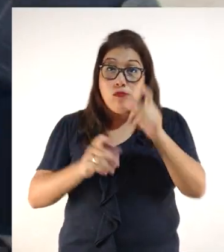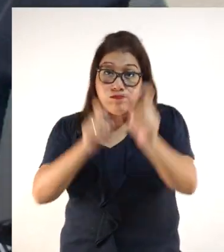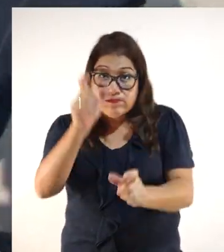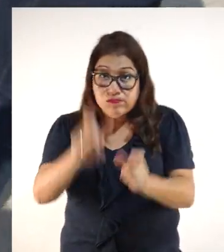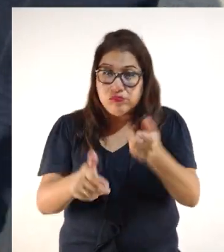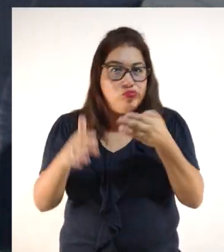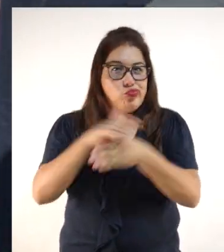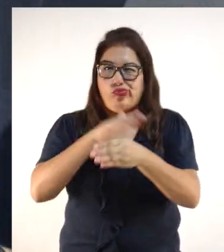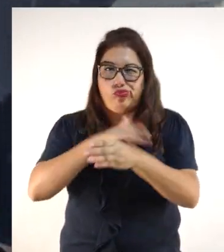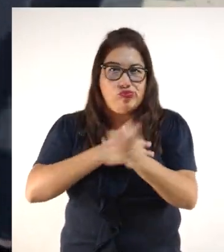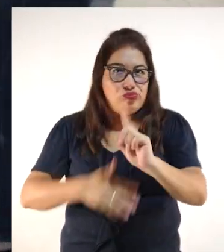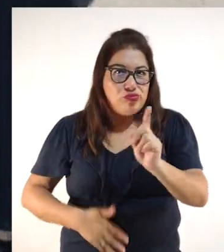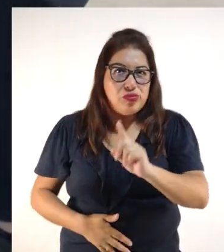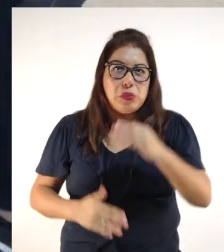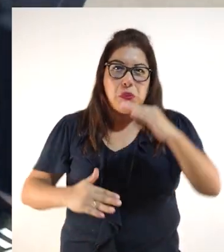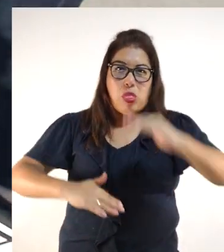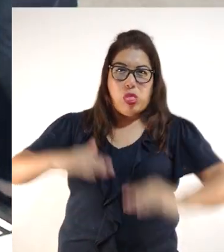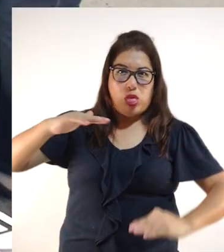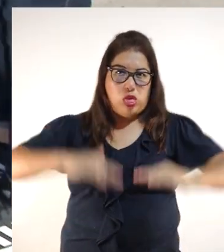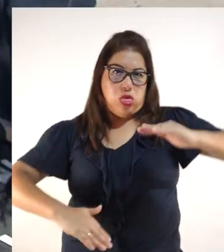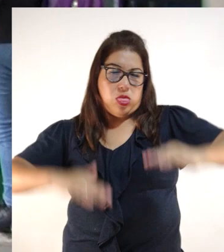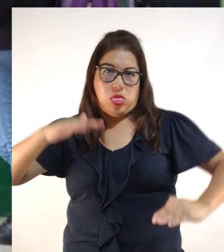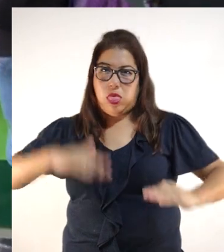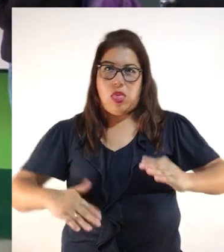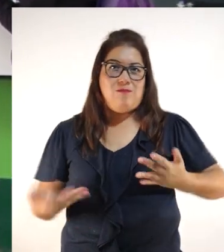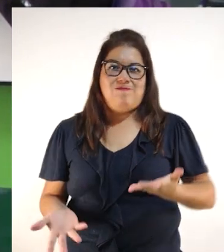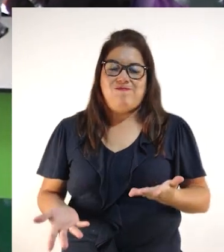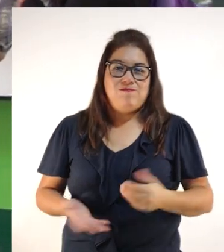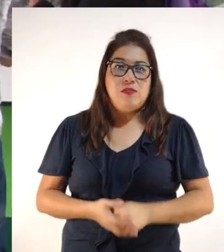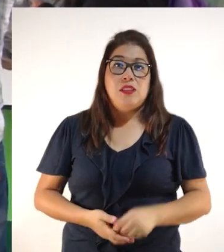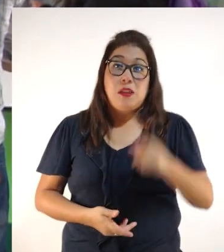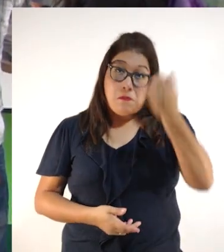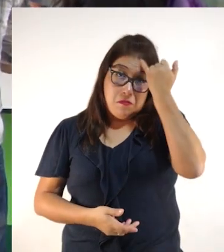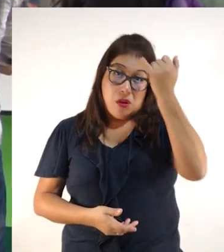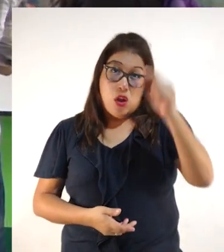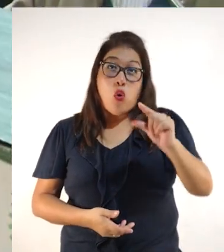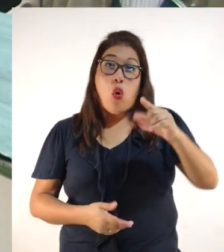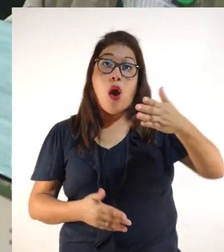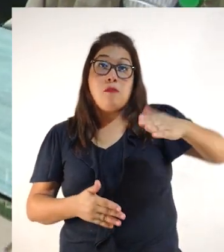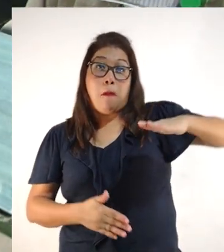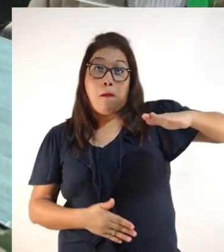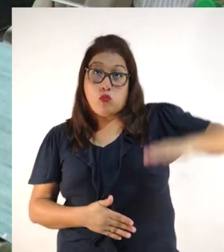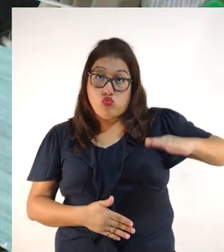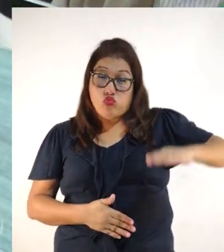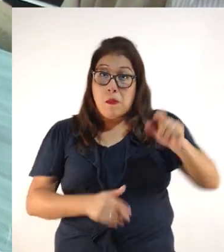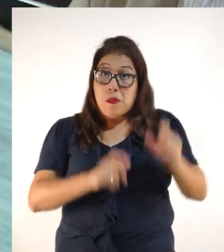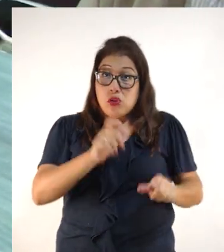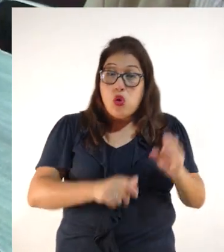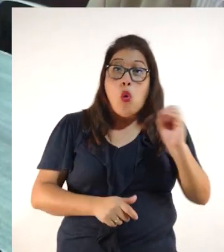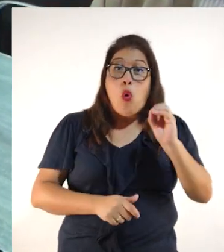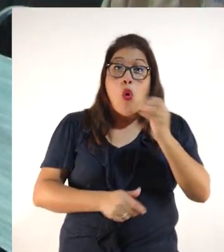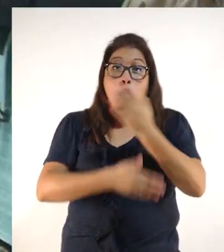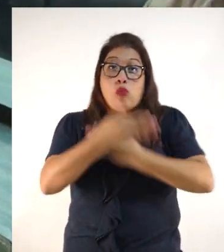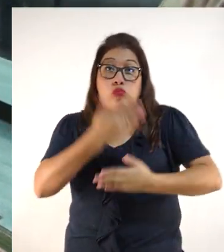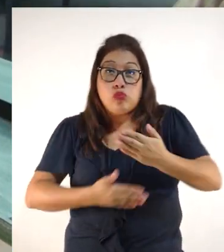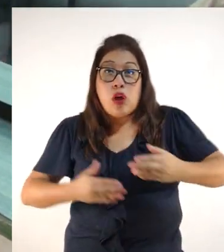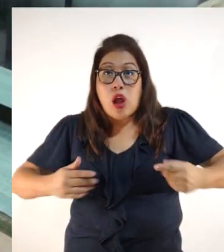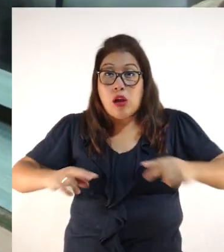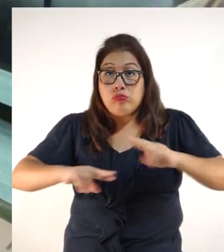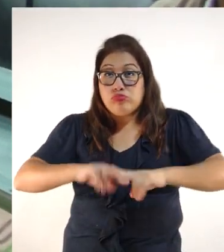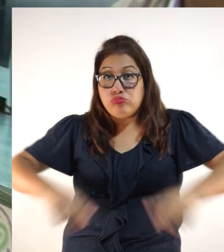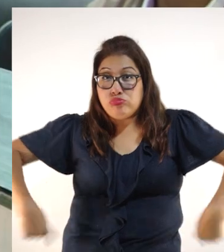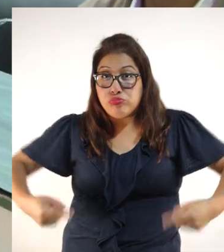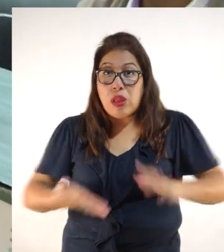usuario no es accesible por este desnivel que está formado. Entonces una persona de talla baja o de silla de ruedas no puede realizar